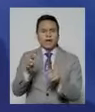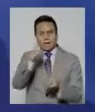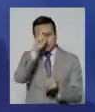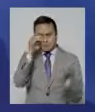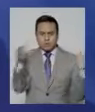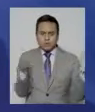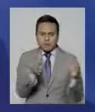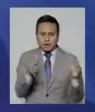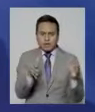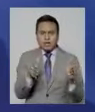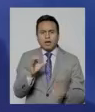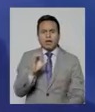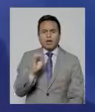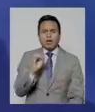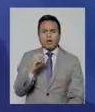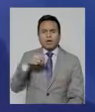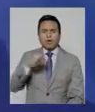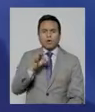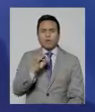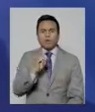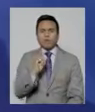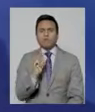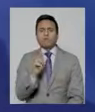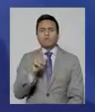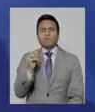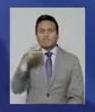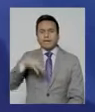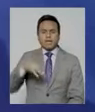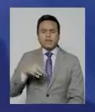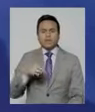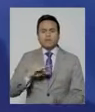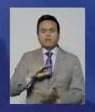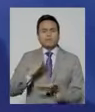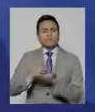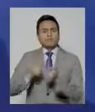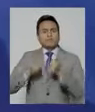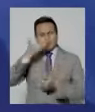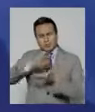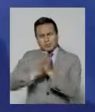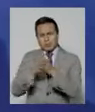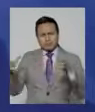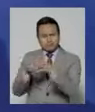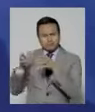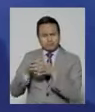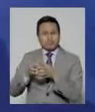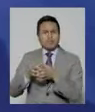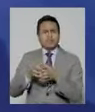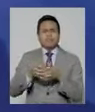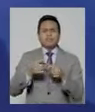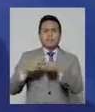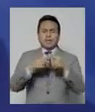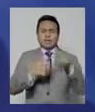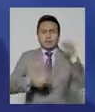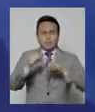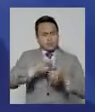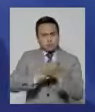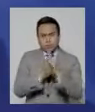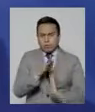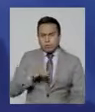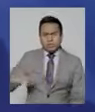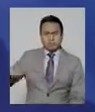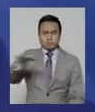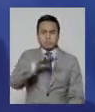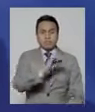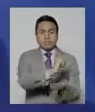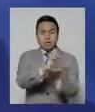primaria, a la CONFUSAM, a todos los colegios profesionales, a todos, a las sociedades científicas y a todas aquellas